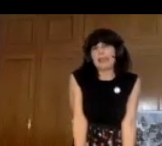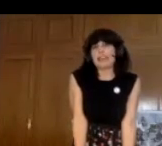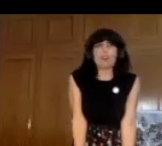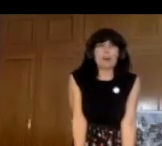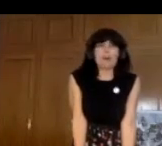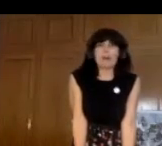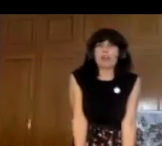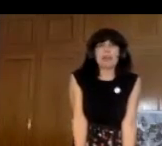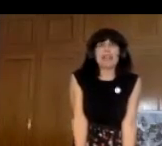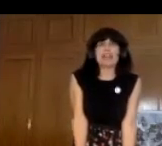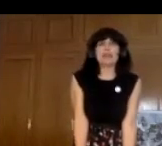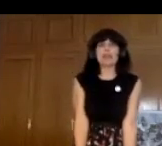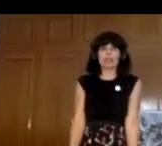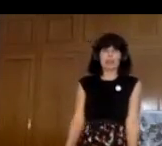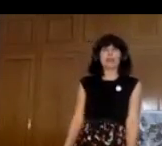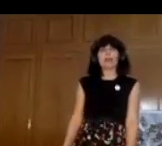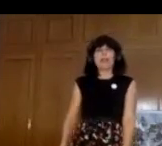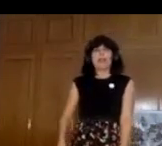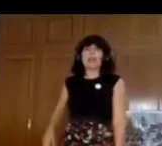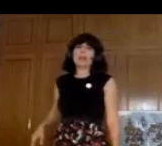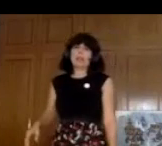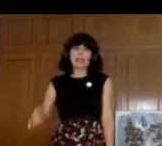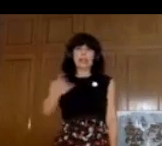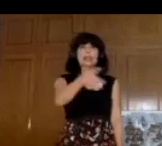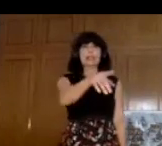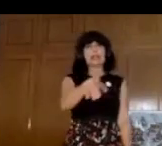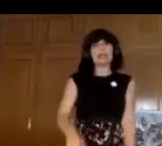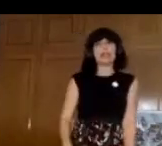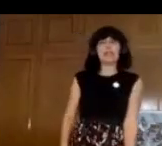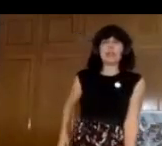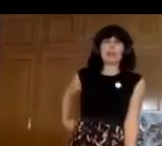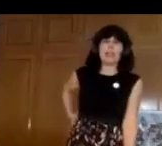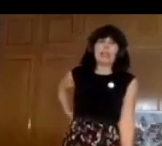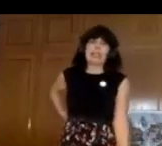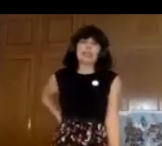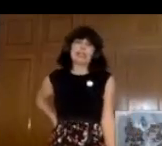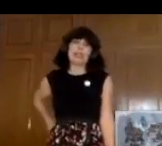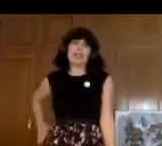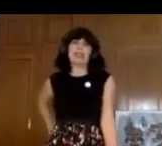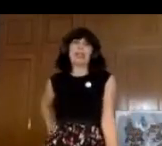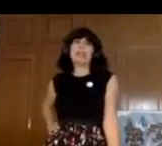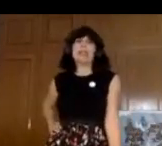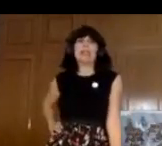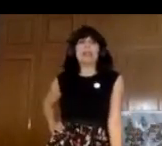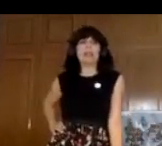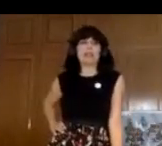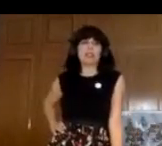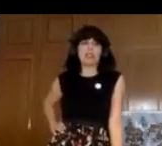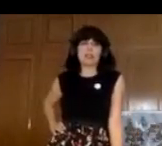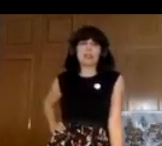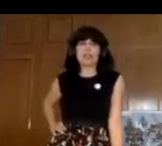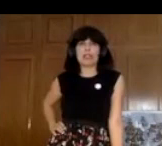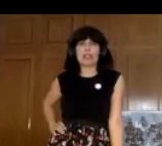que transforma profundamente la comunicación, y la otra línea, que es la línea inferior, es la línea de